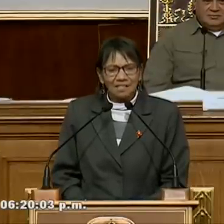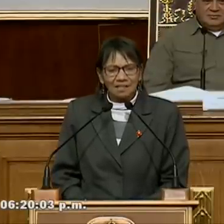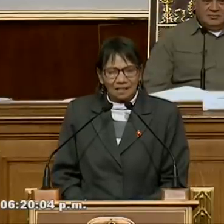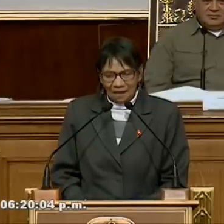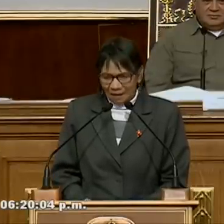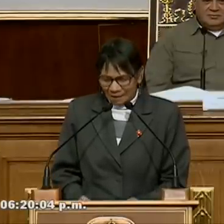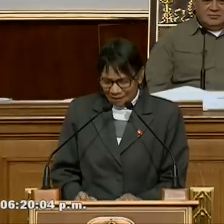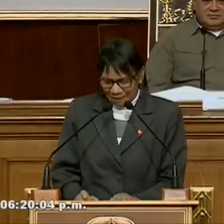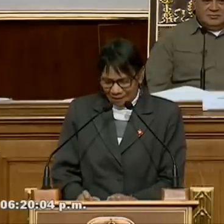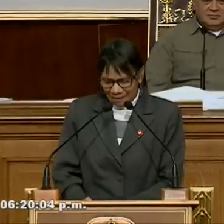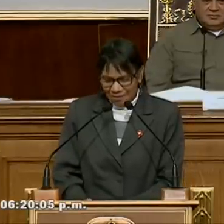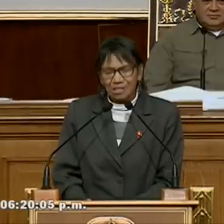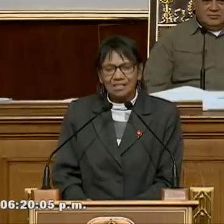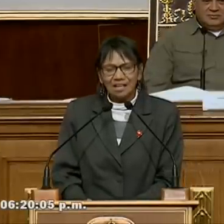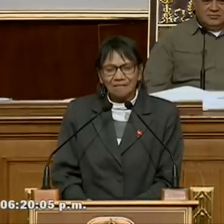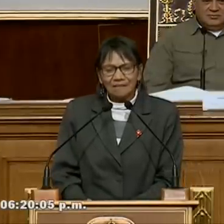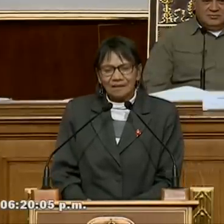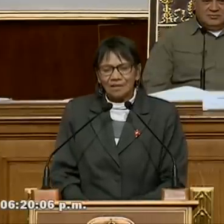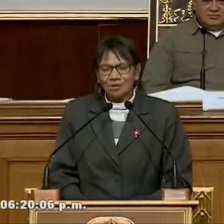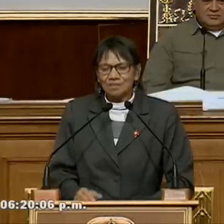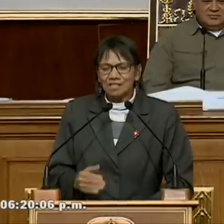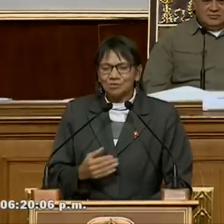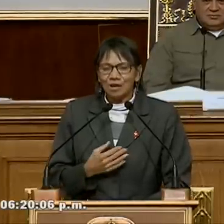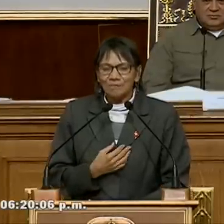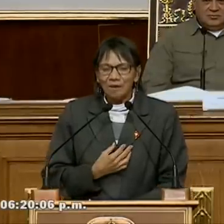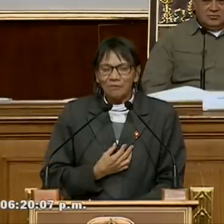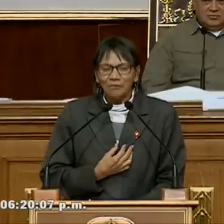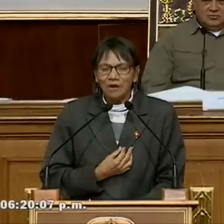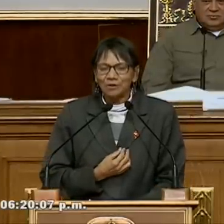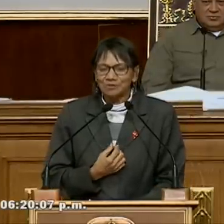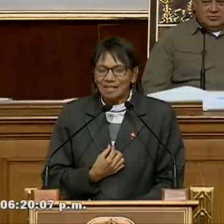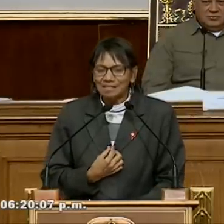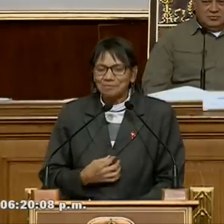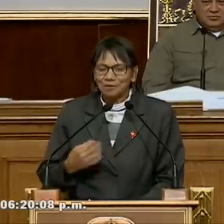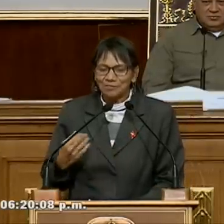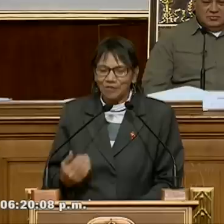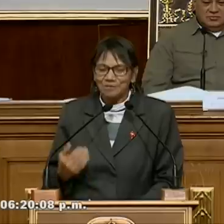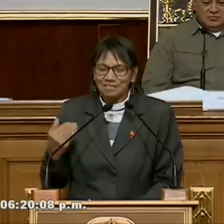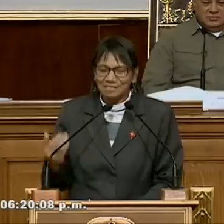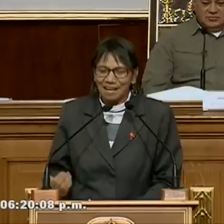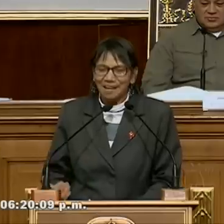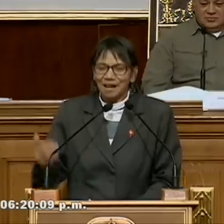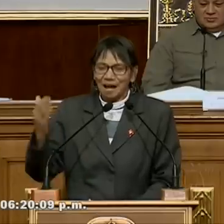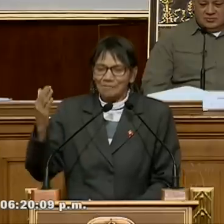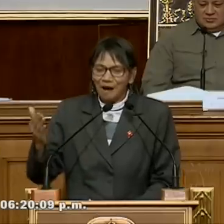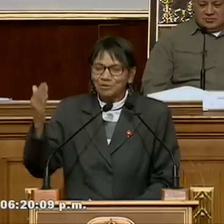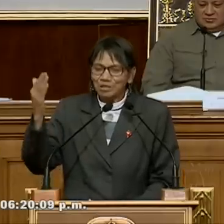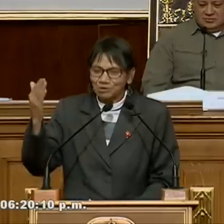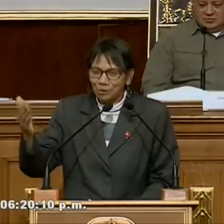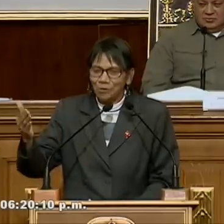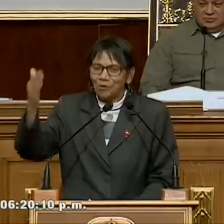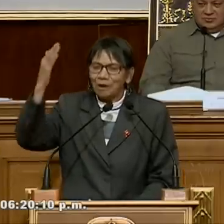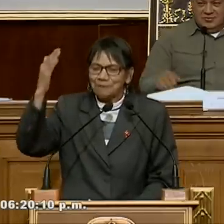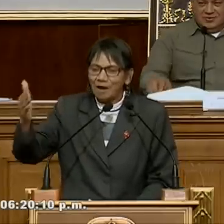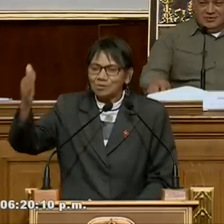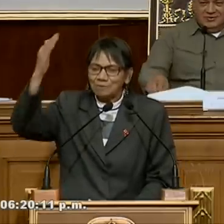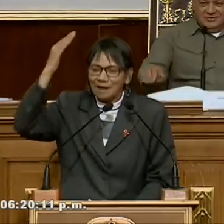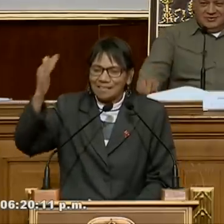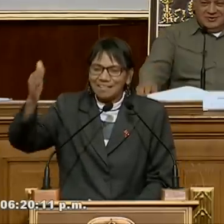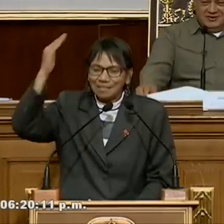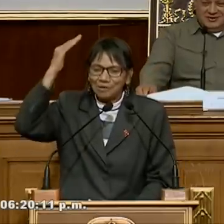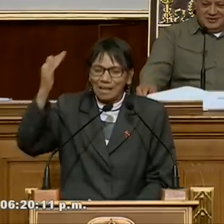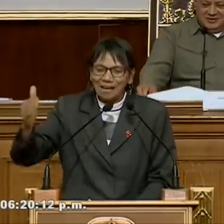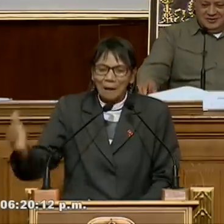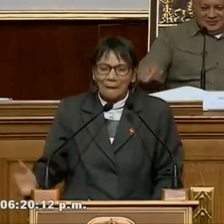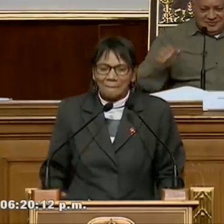Hermana de China, y yo me siento además muy contenta porque fue a visitar a Mao Zedong. Un aplauso para el